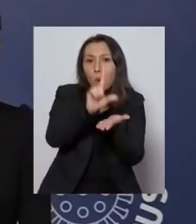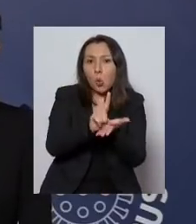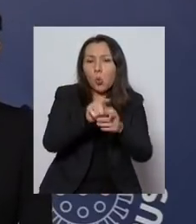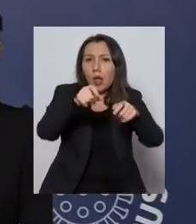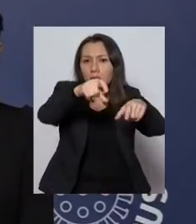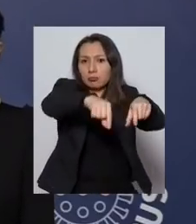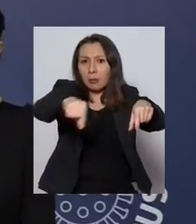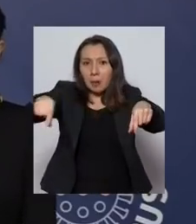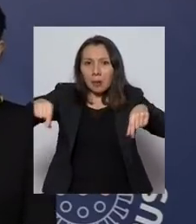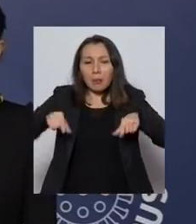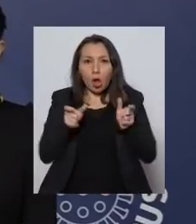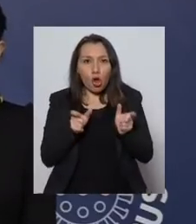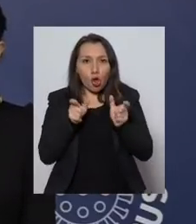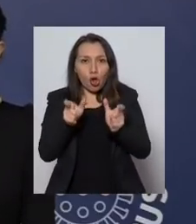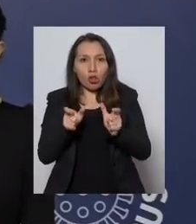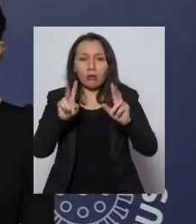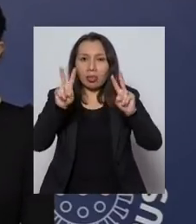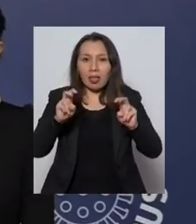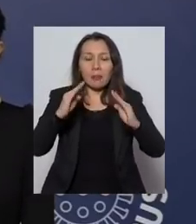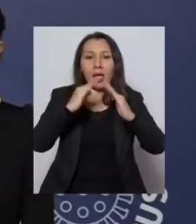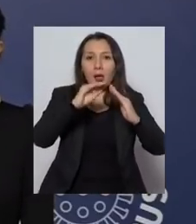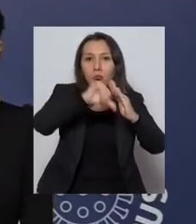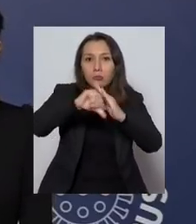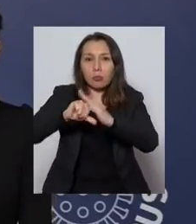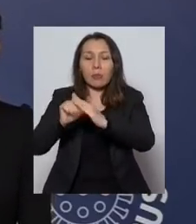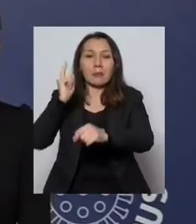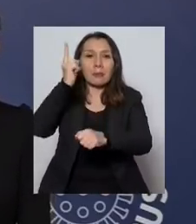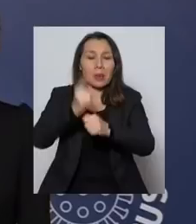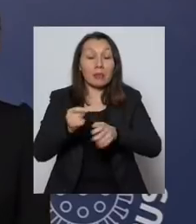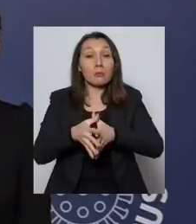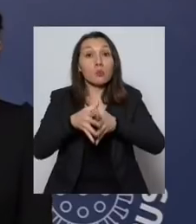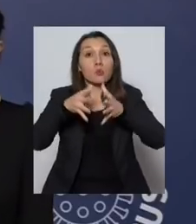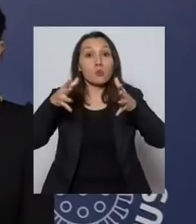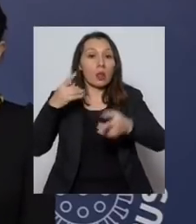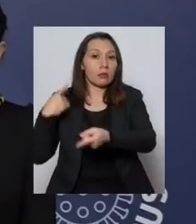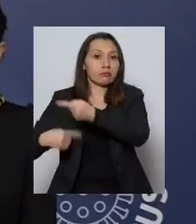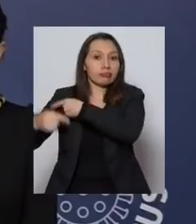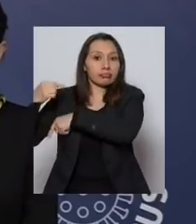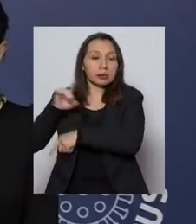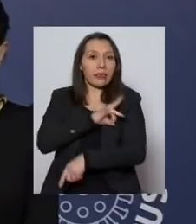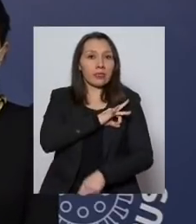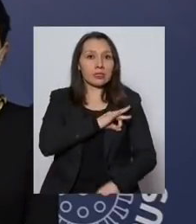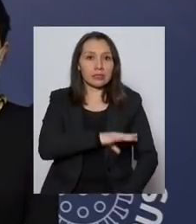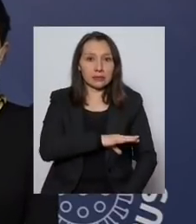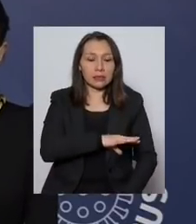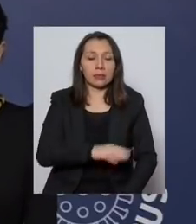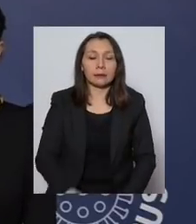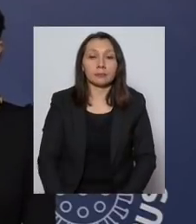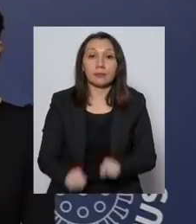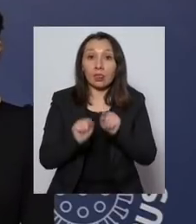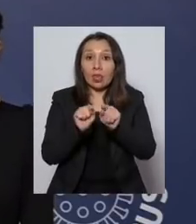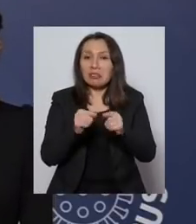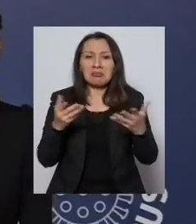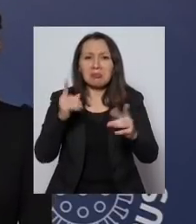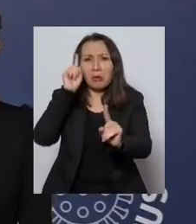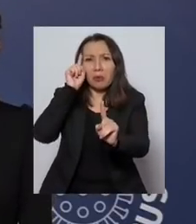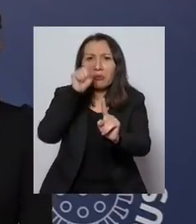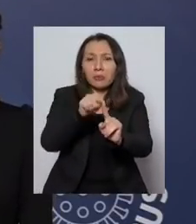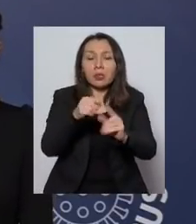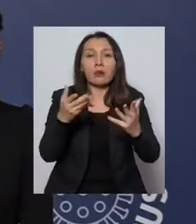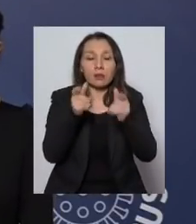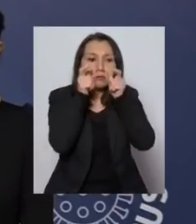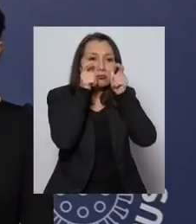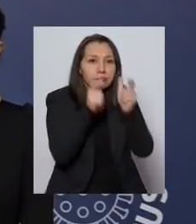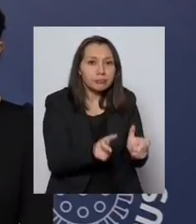de control con motivo de la cuarentena que se ha implementado, la más grande en la historia de nuestro país. Ello con la finalidad